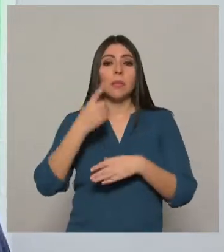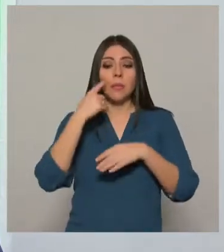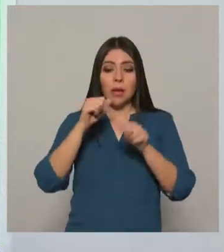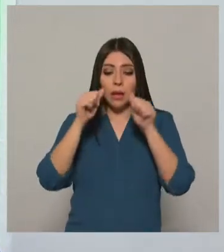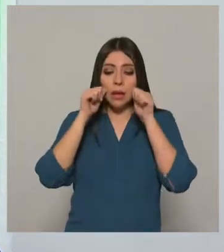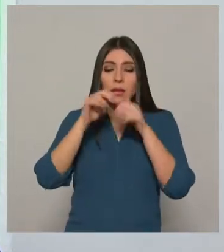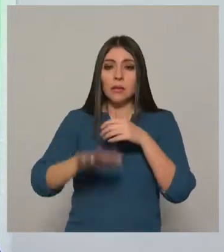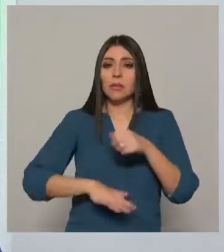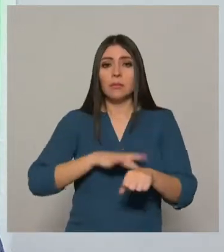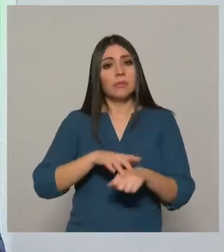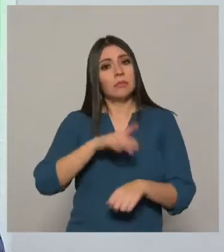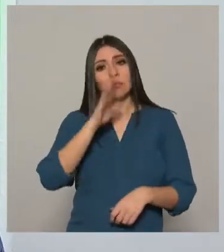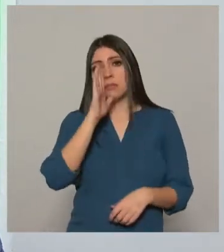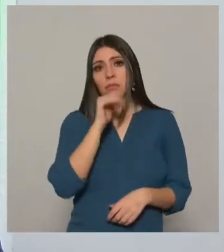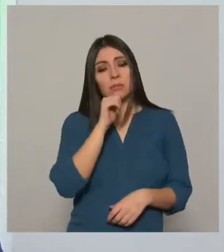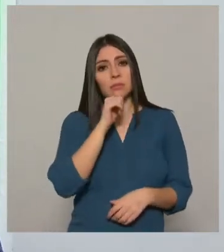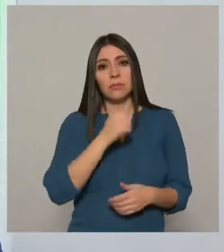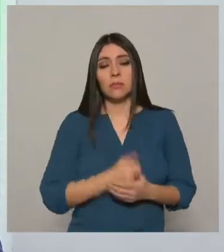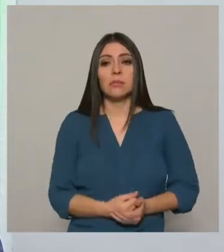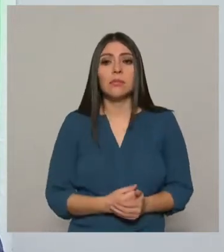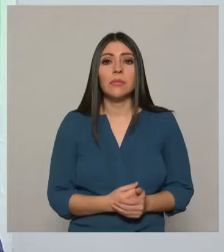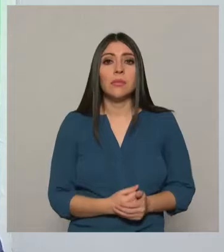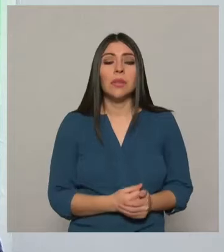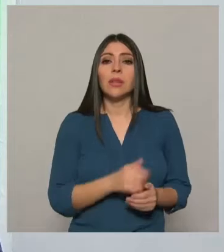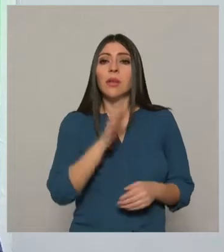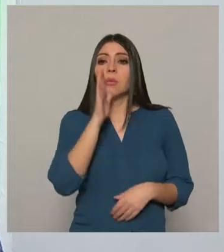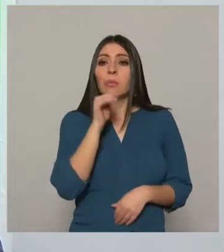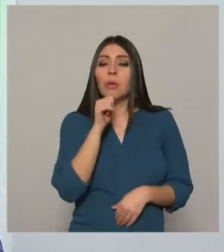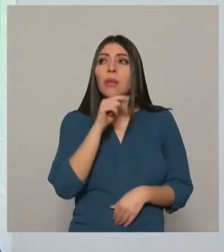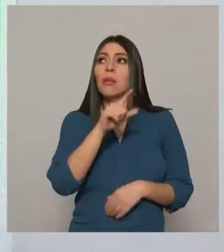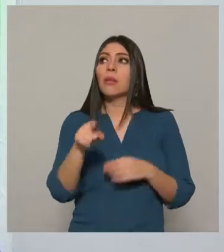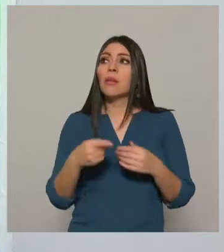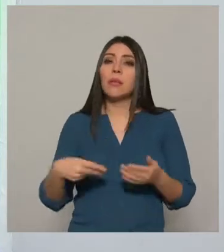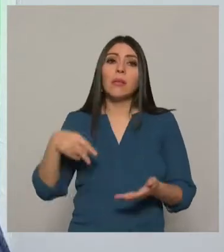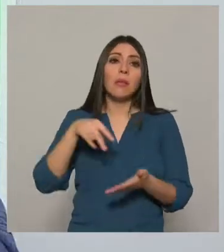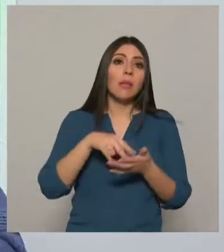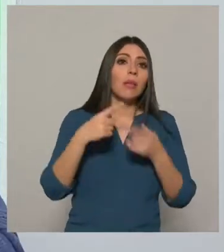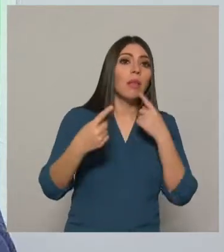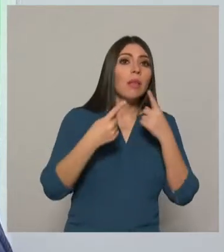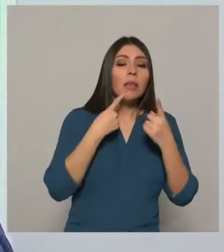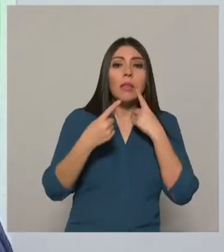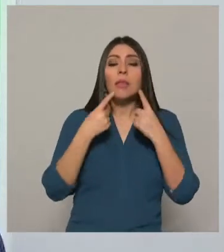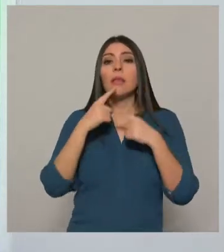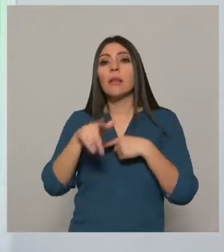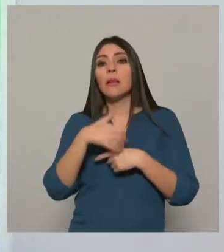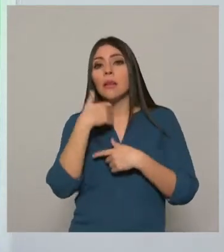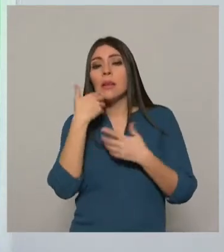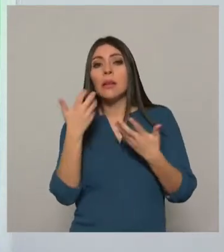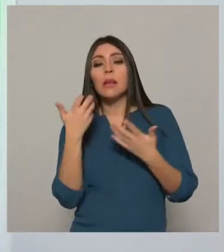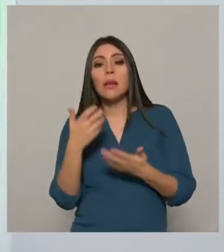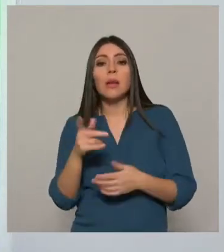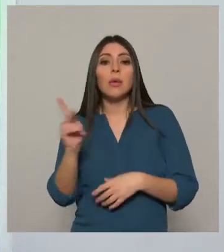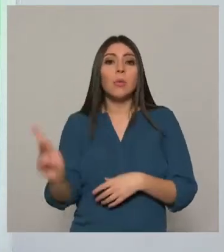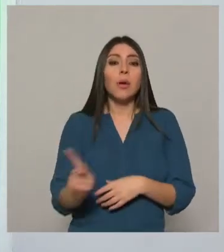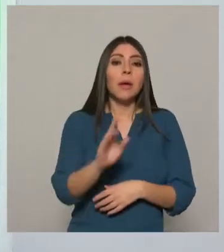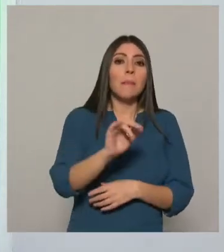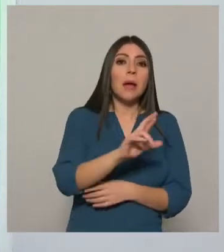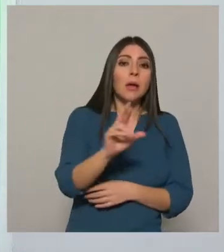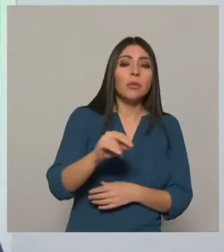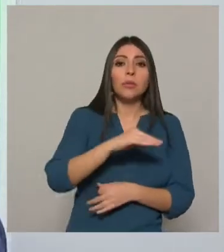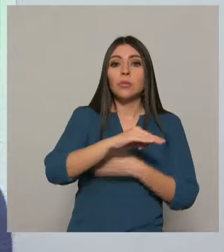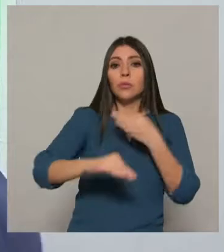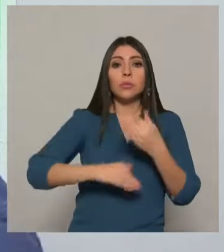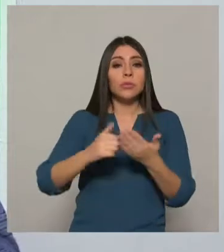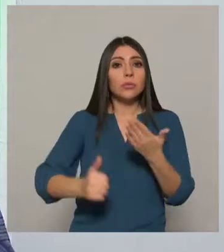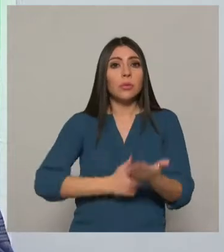animal. No puede ser que subamos y debatamos en tribuna y digamos que queremos a los pueblos y barrios de toda la